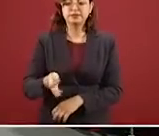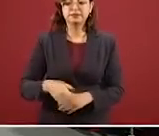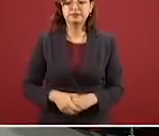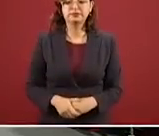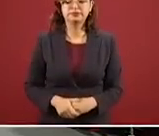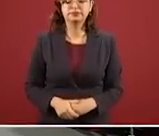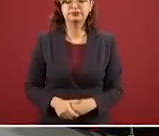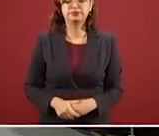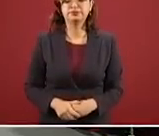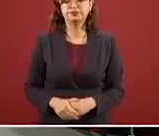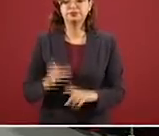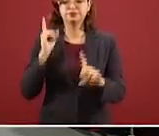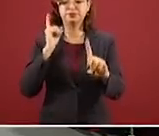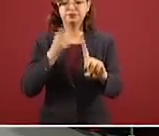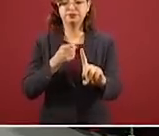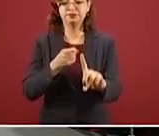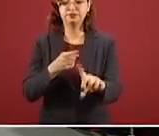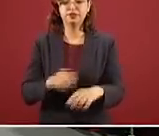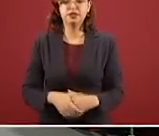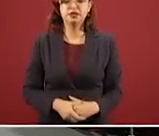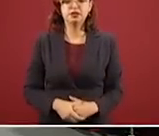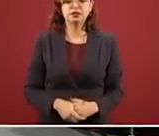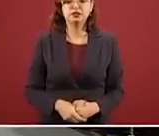con ese propósito.